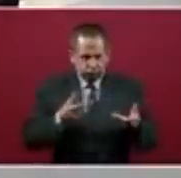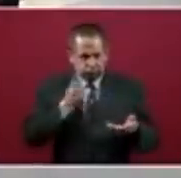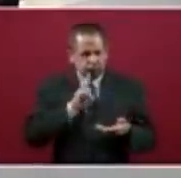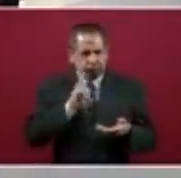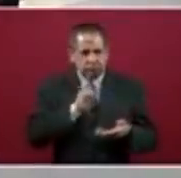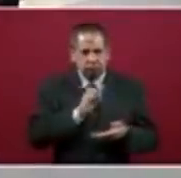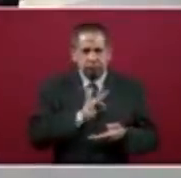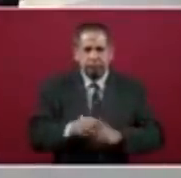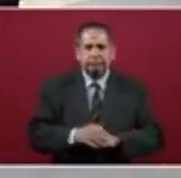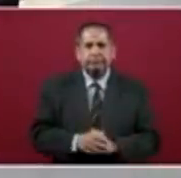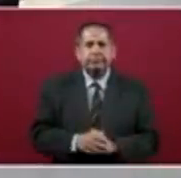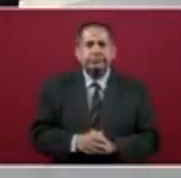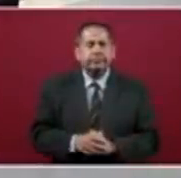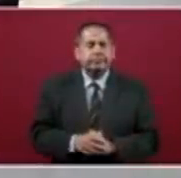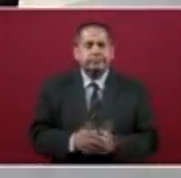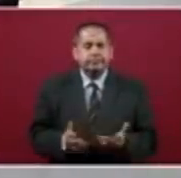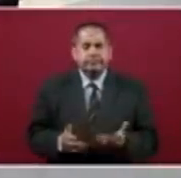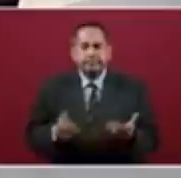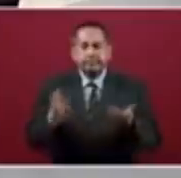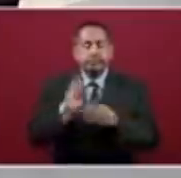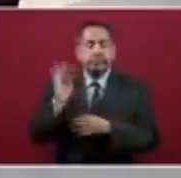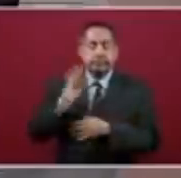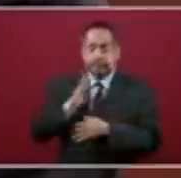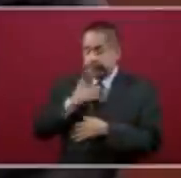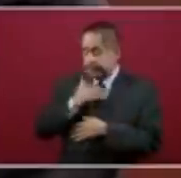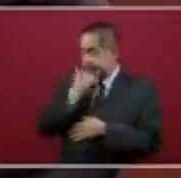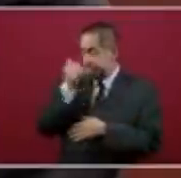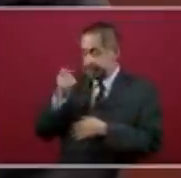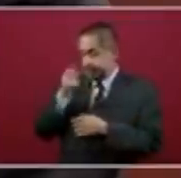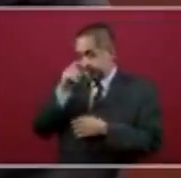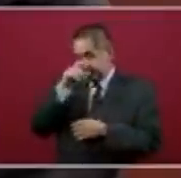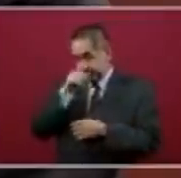transmitieran, porque a lo mejor yo estoy